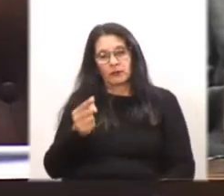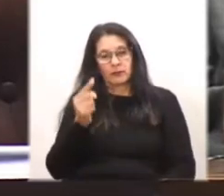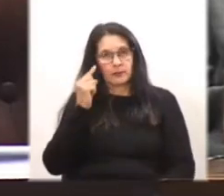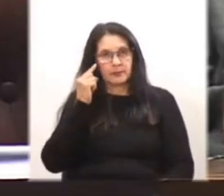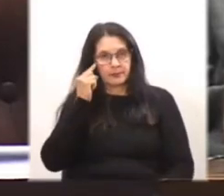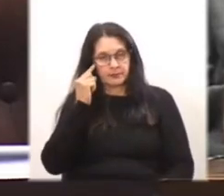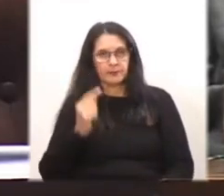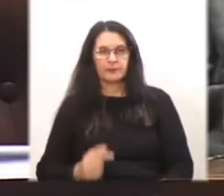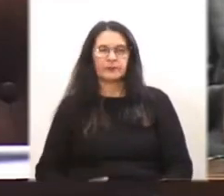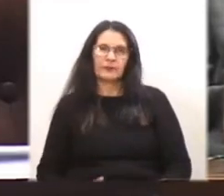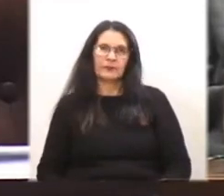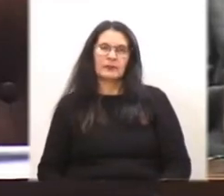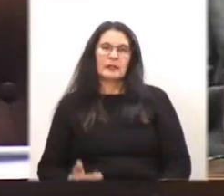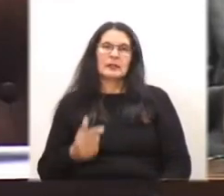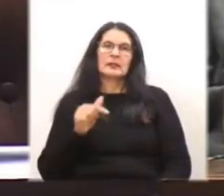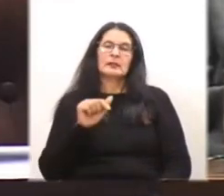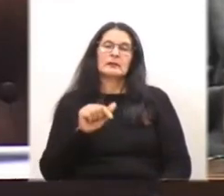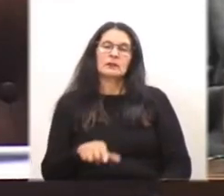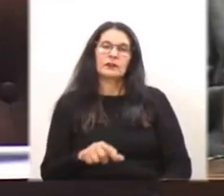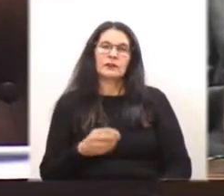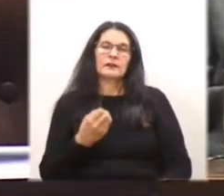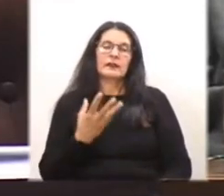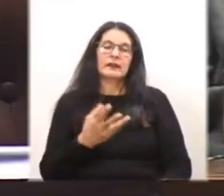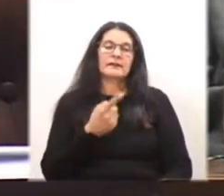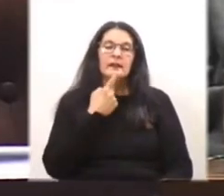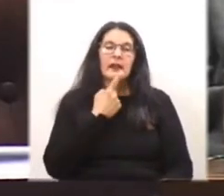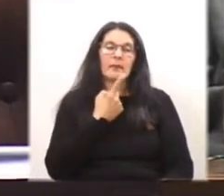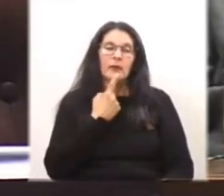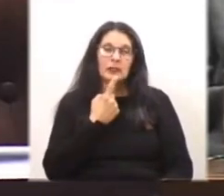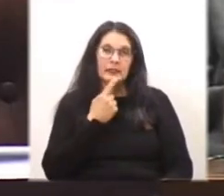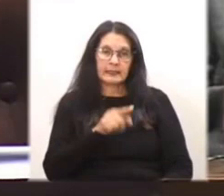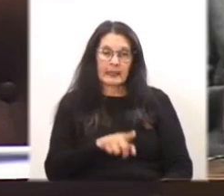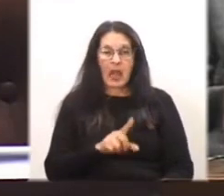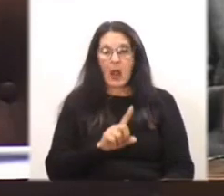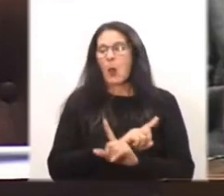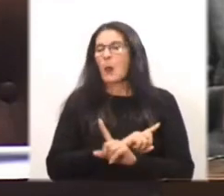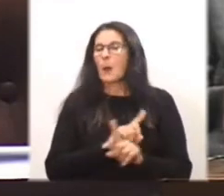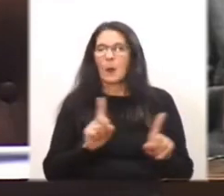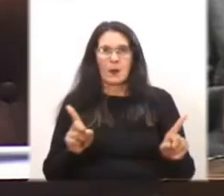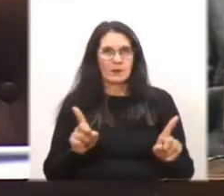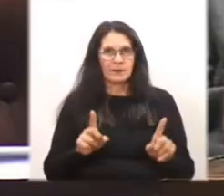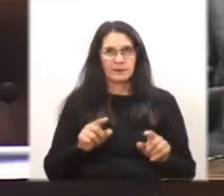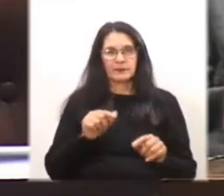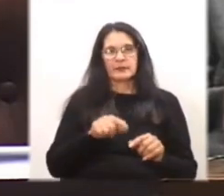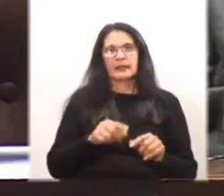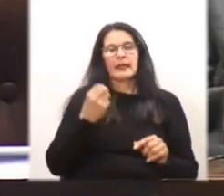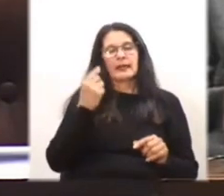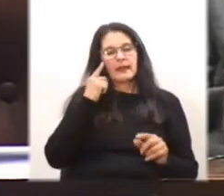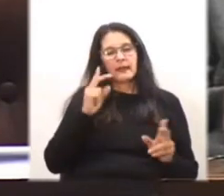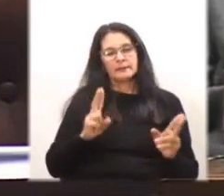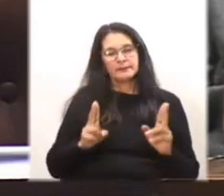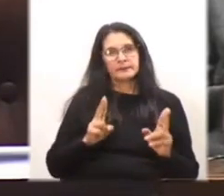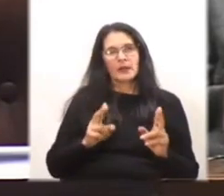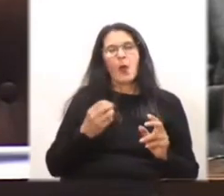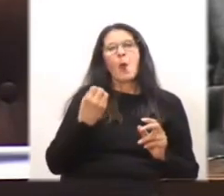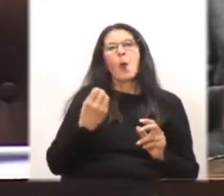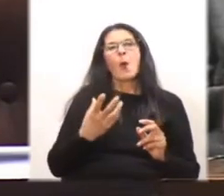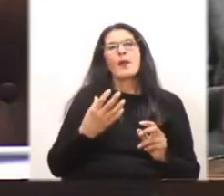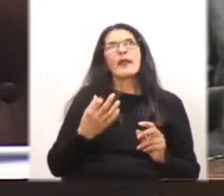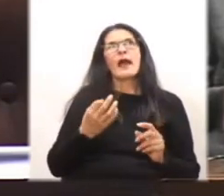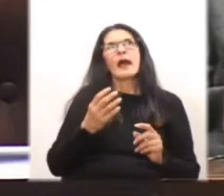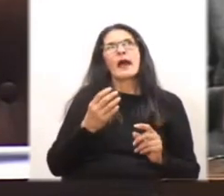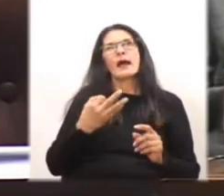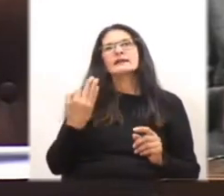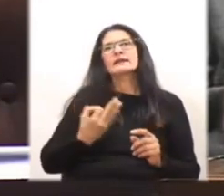Nuestro accionar de contralor político no está puesto en dinamitar una excelente política